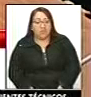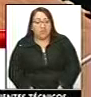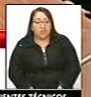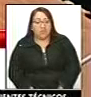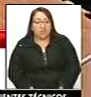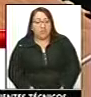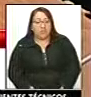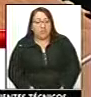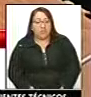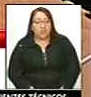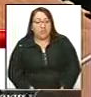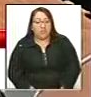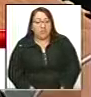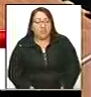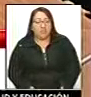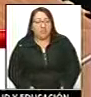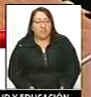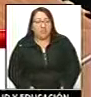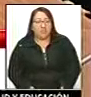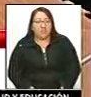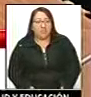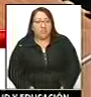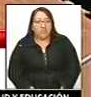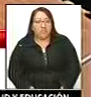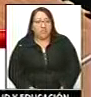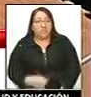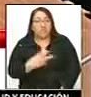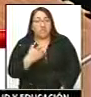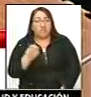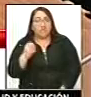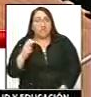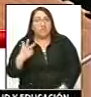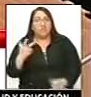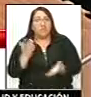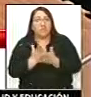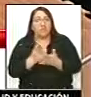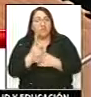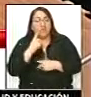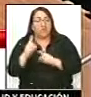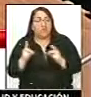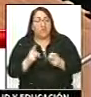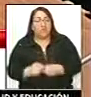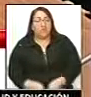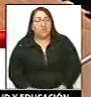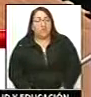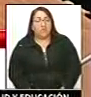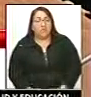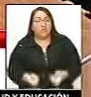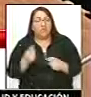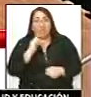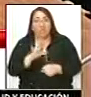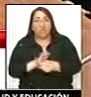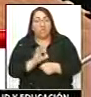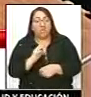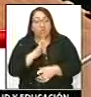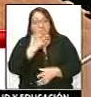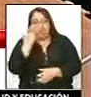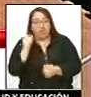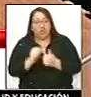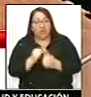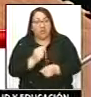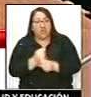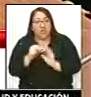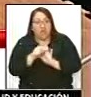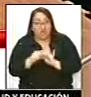que fueron 303 colegios supervisados sin ningún tipo de incumplimiento o de omisión respecto a